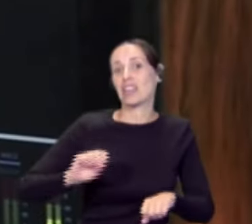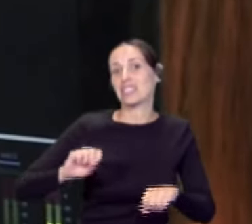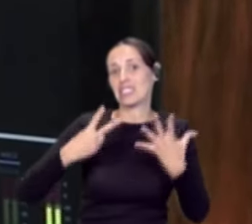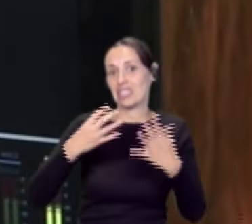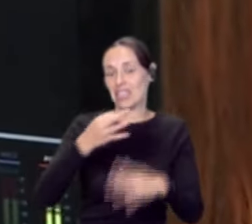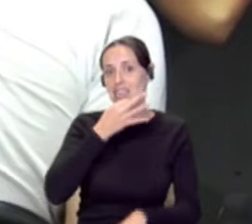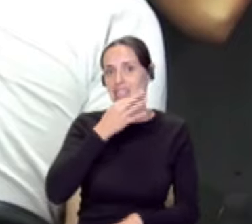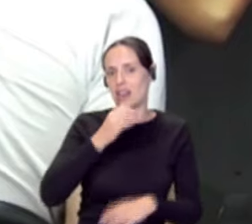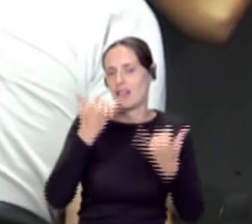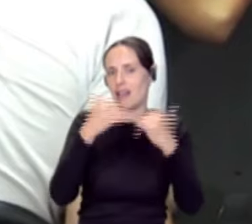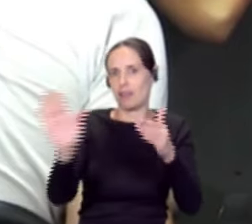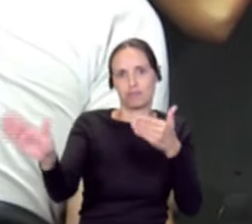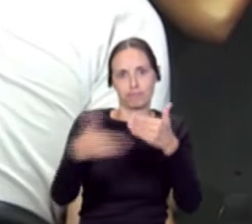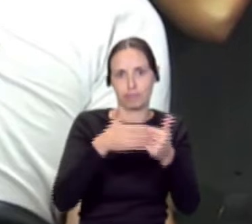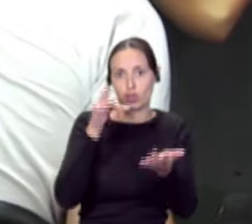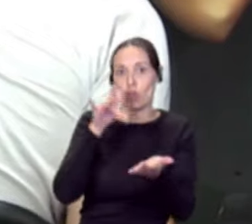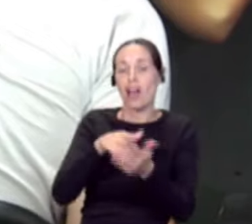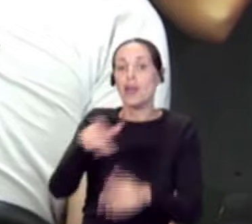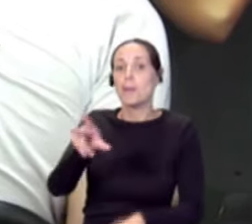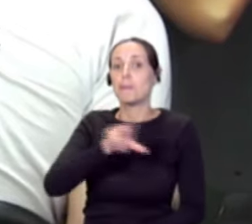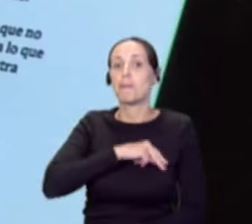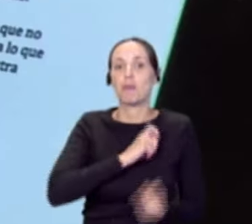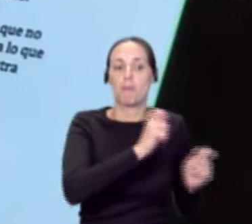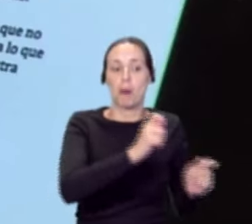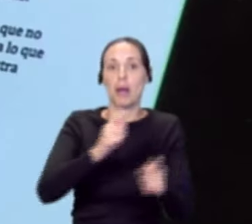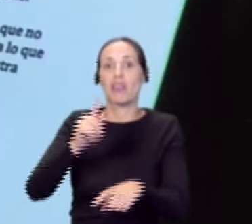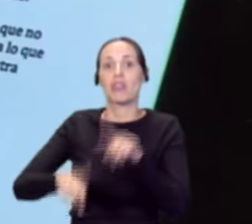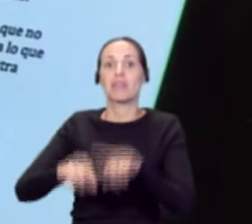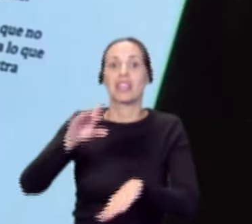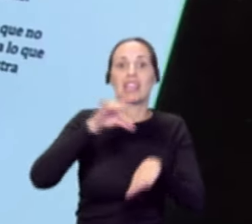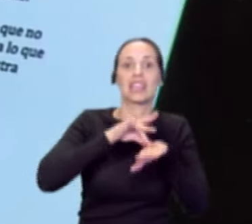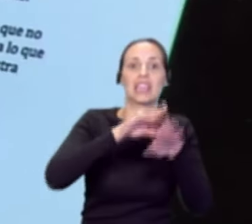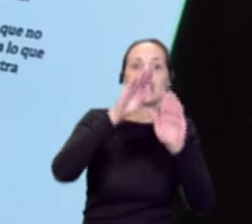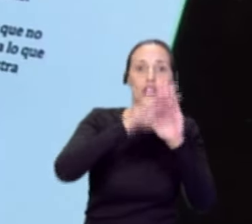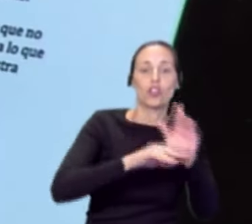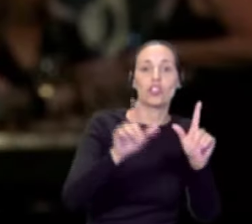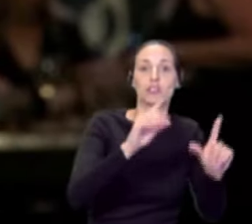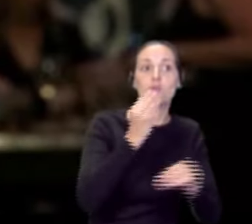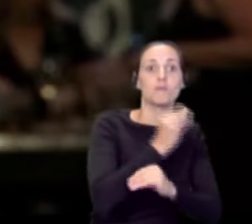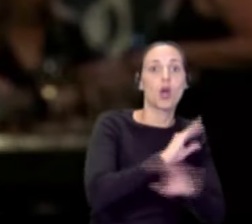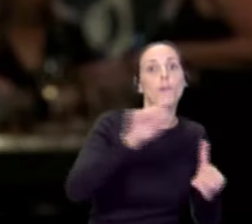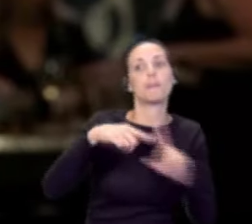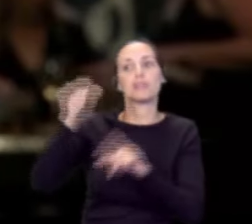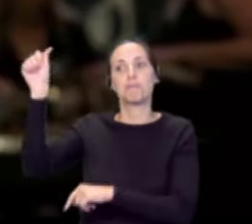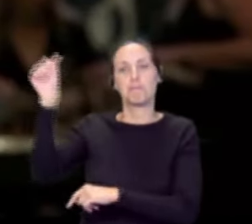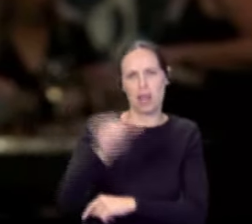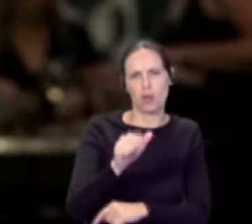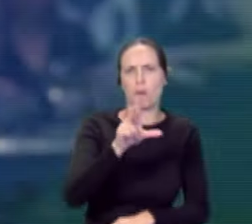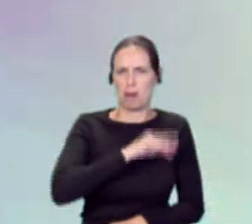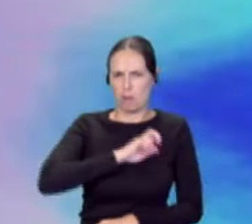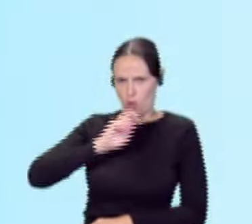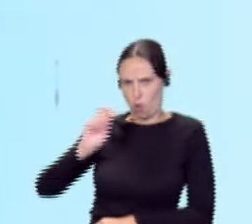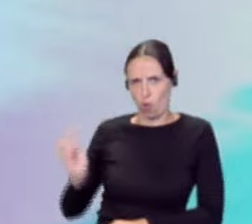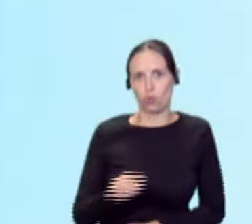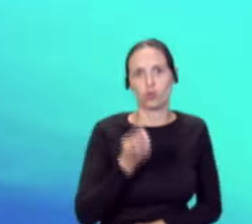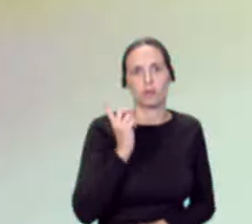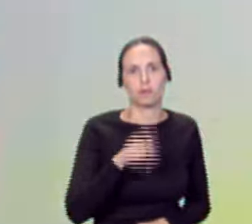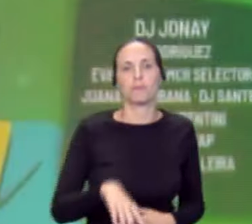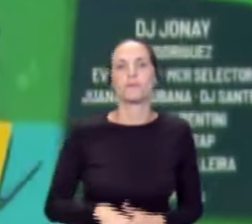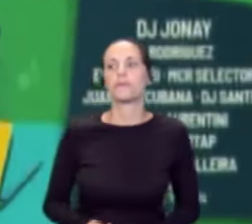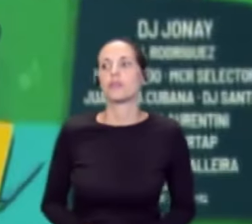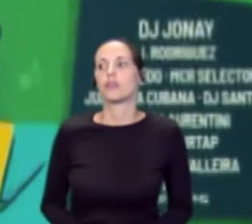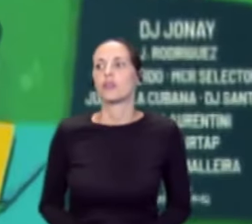gala de clausura, donde se entregarán los premios a mejor guión de televisión y de largometraje, entre otras distinciones.